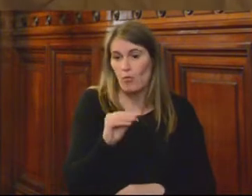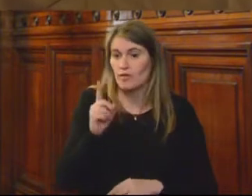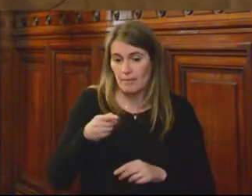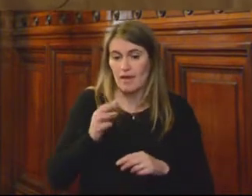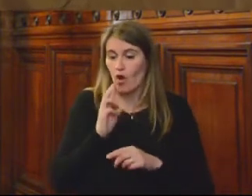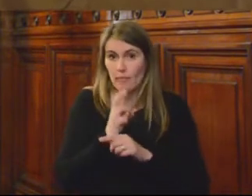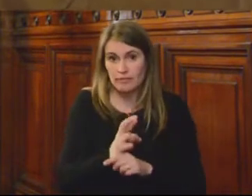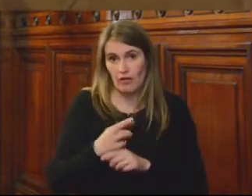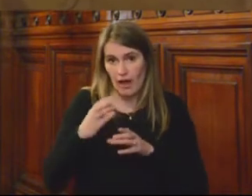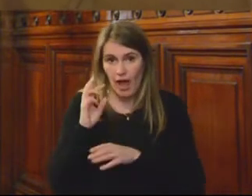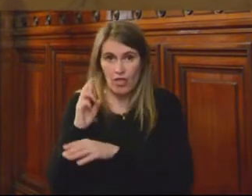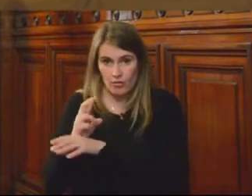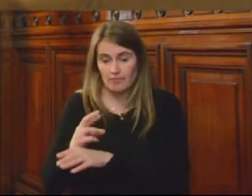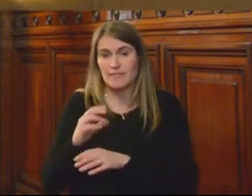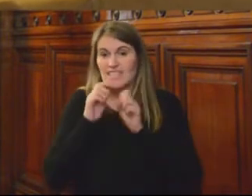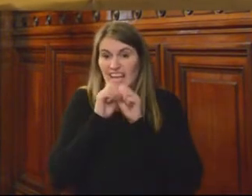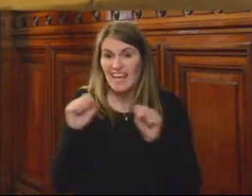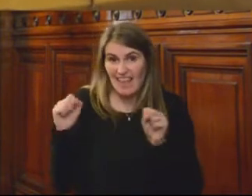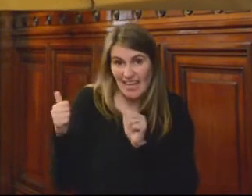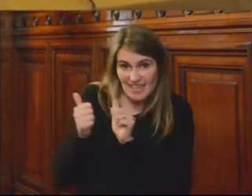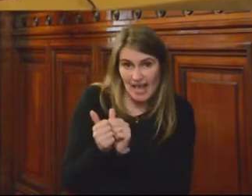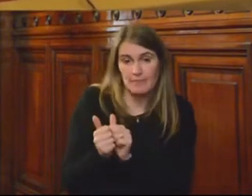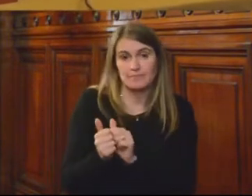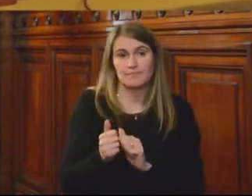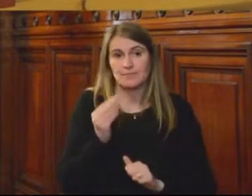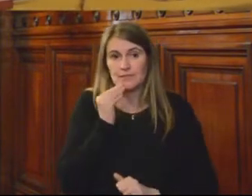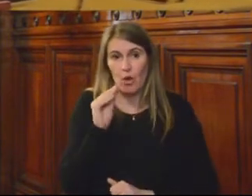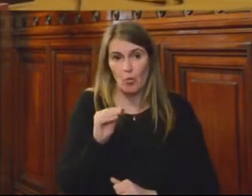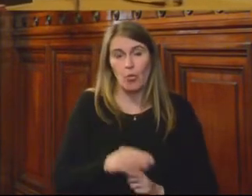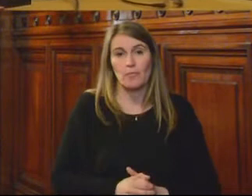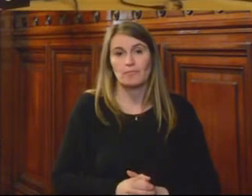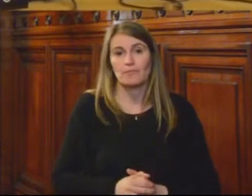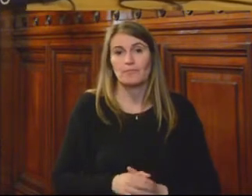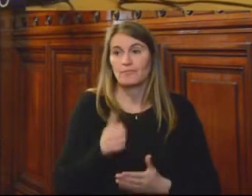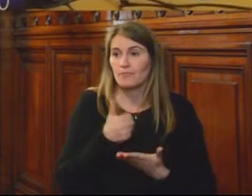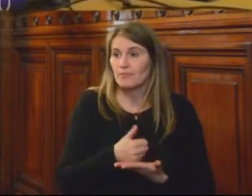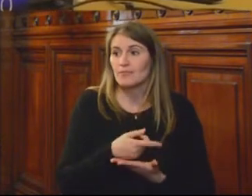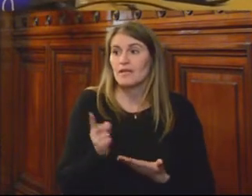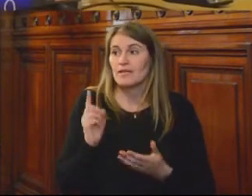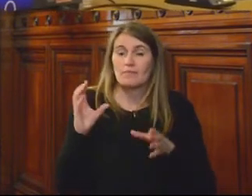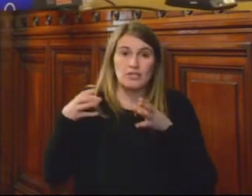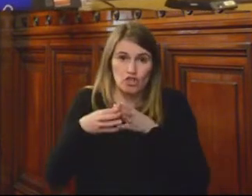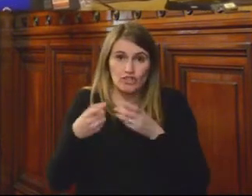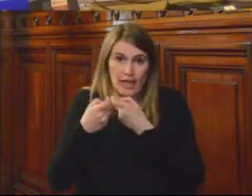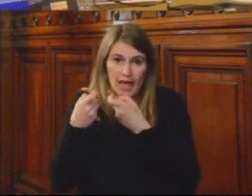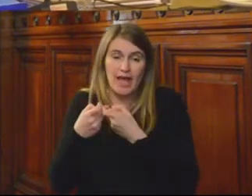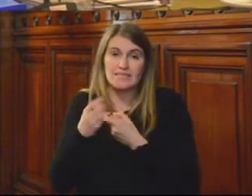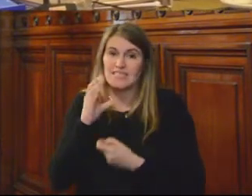secretaria adjunta, los peticionarios, sociedad civil, vemos caras